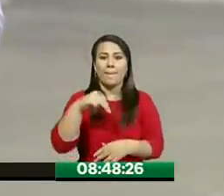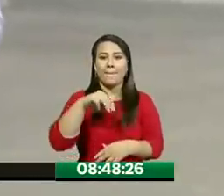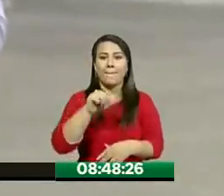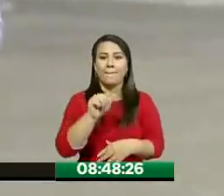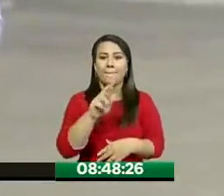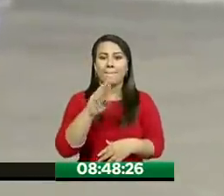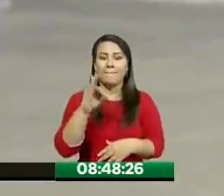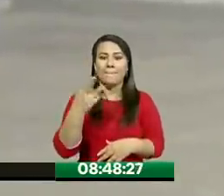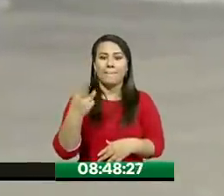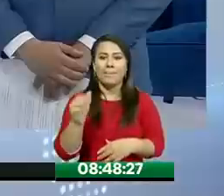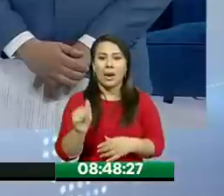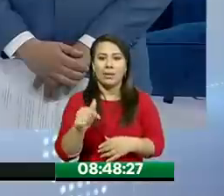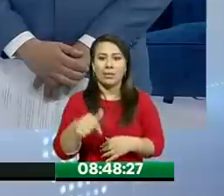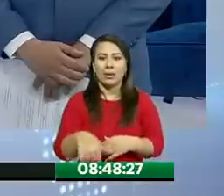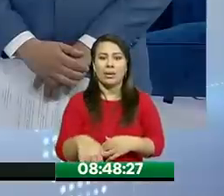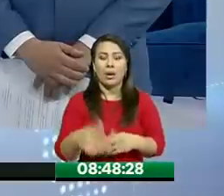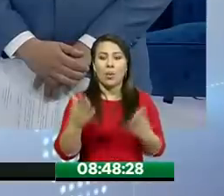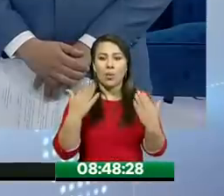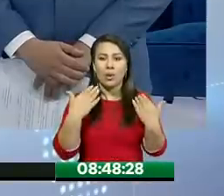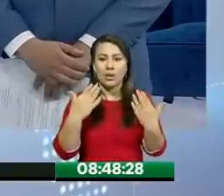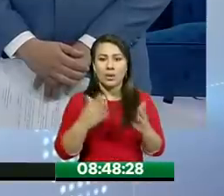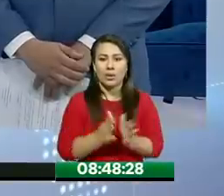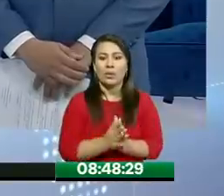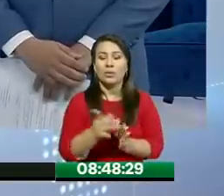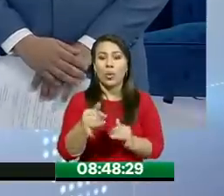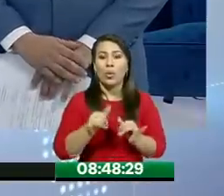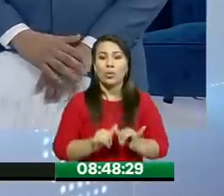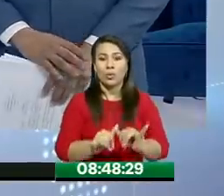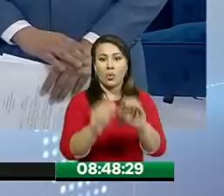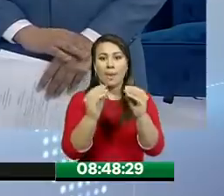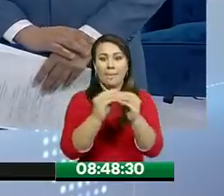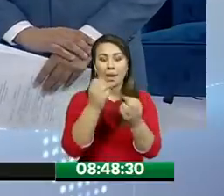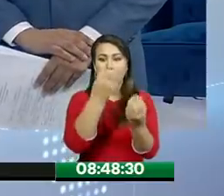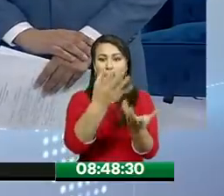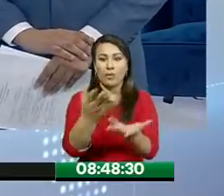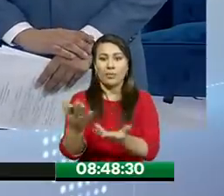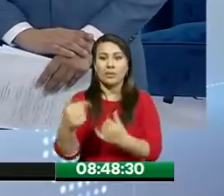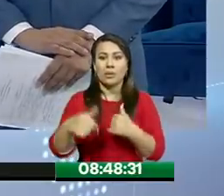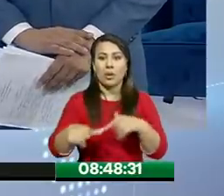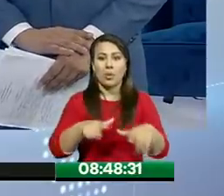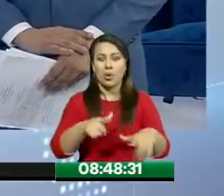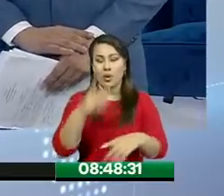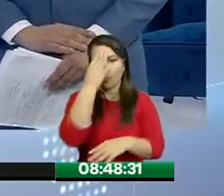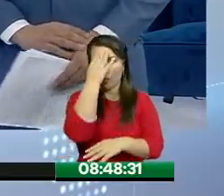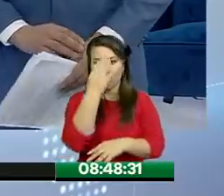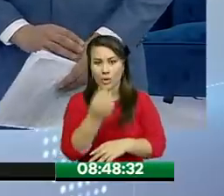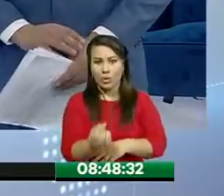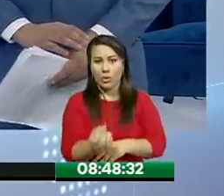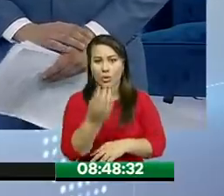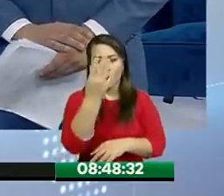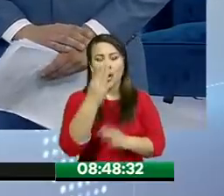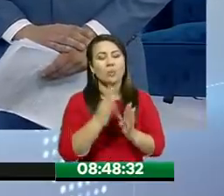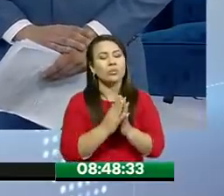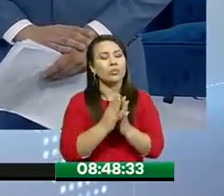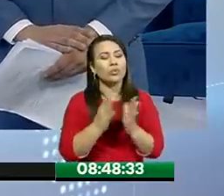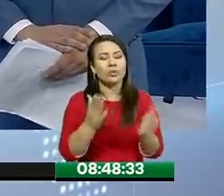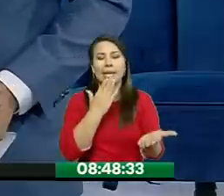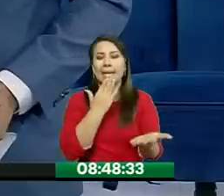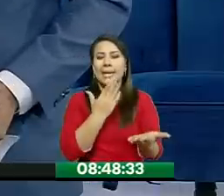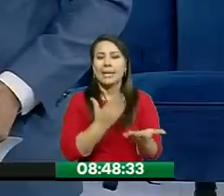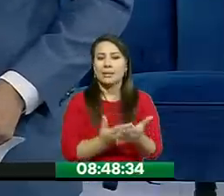autoridad competente. La pareja tiene aproximadamente 30 años. El hombre registra antecedentes penales por